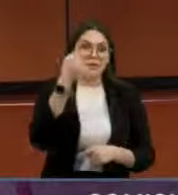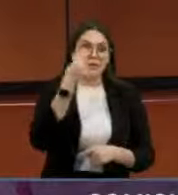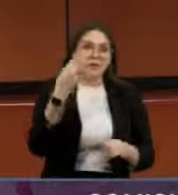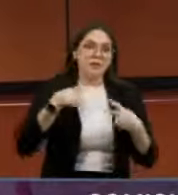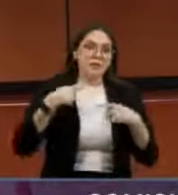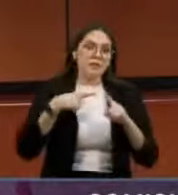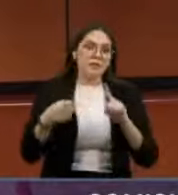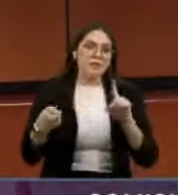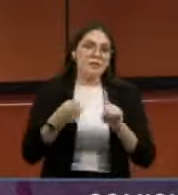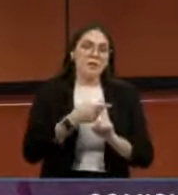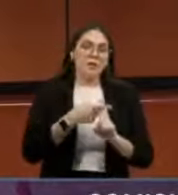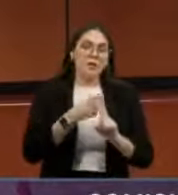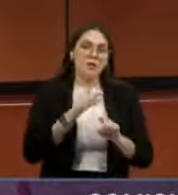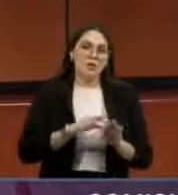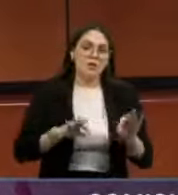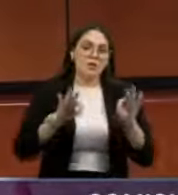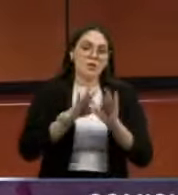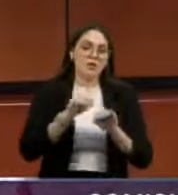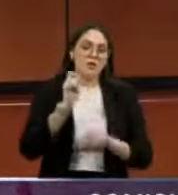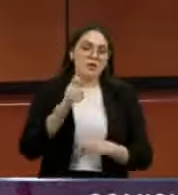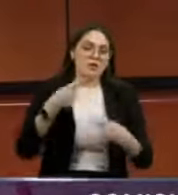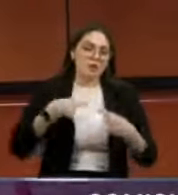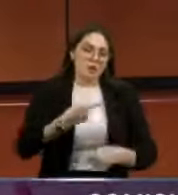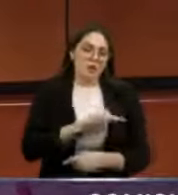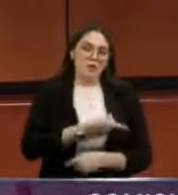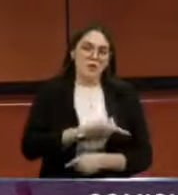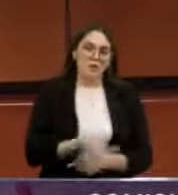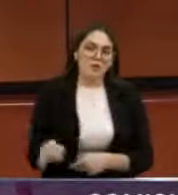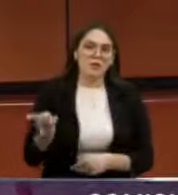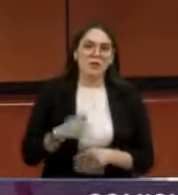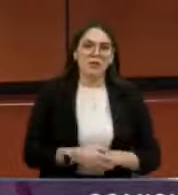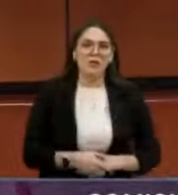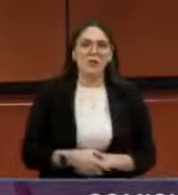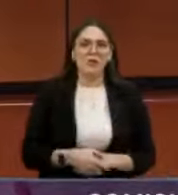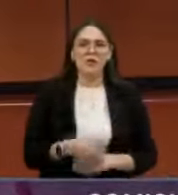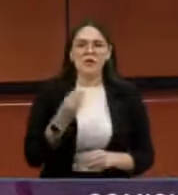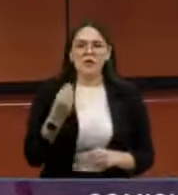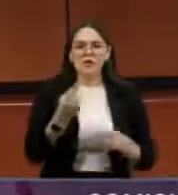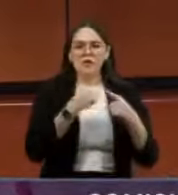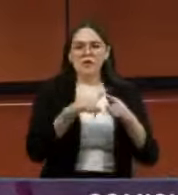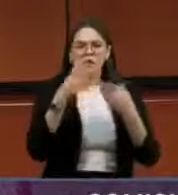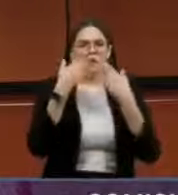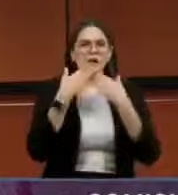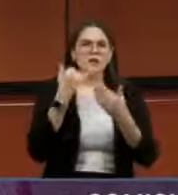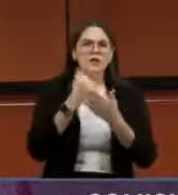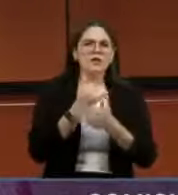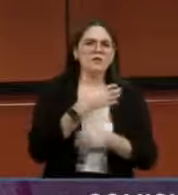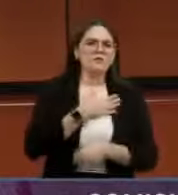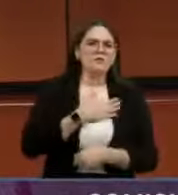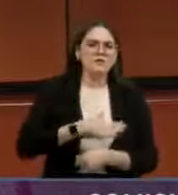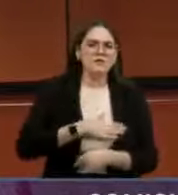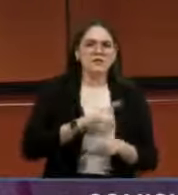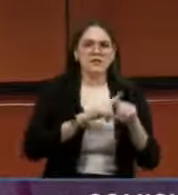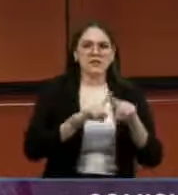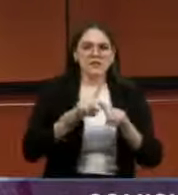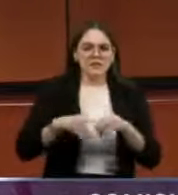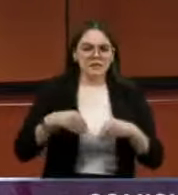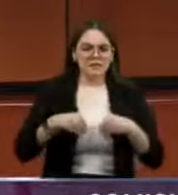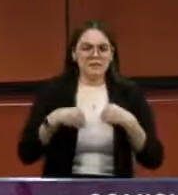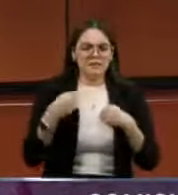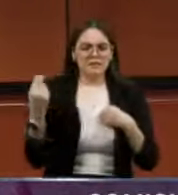La historia de nuestro país se escribió con sangre, injusticias, con la vida de muchos para darle